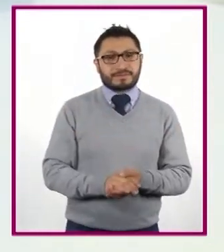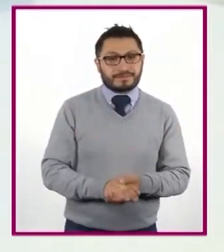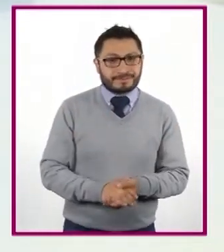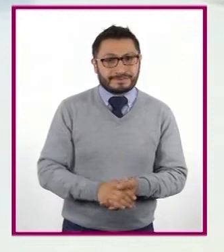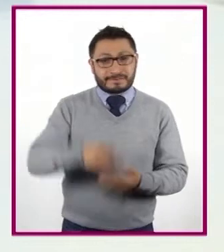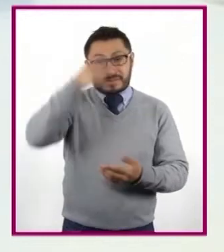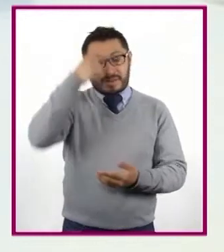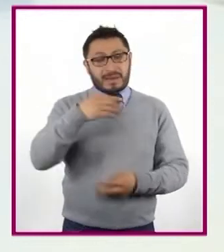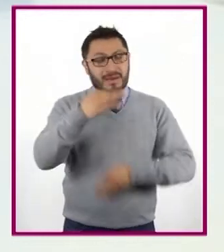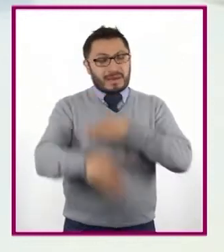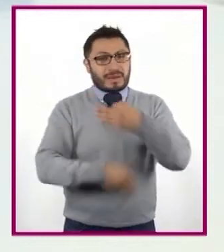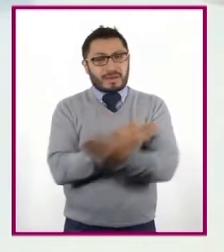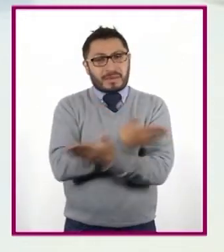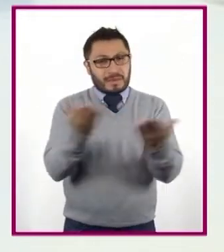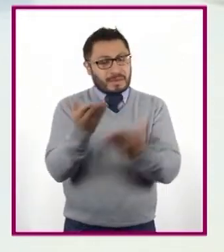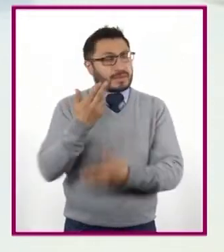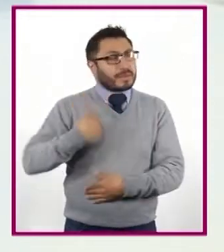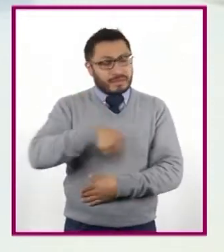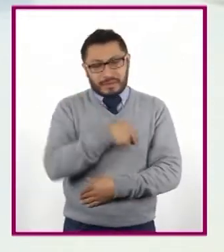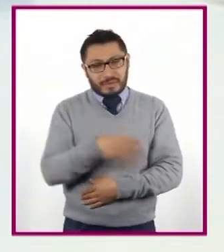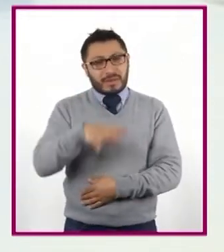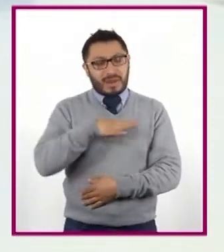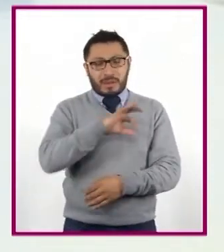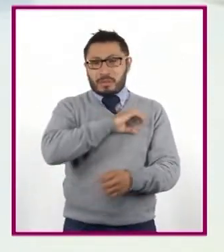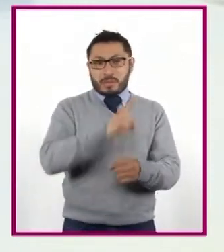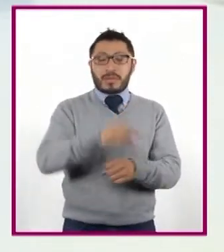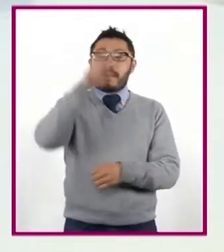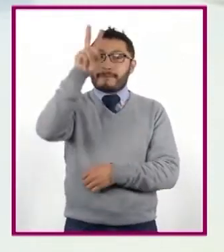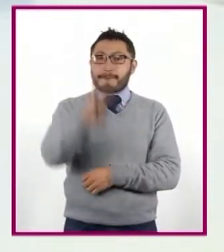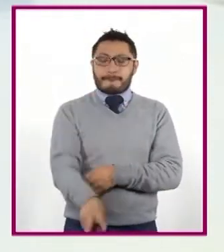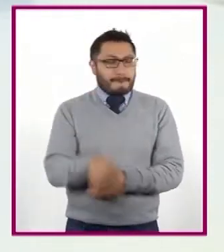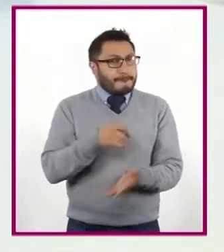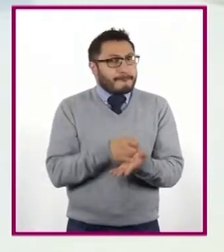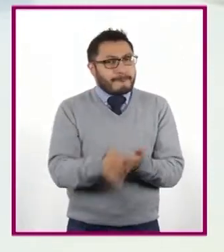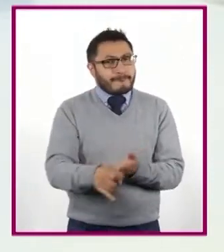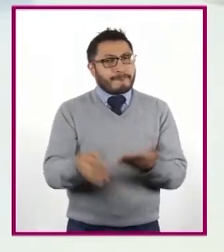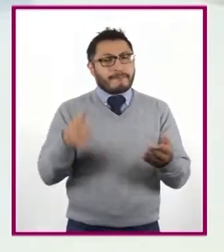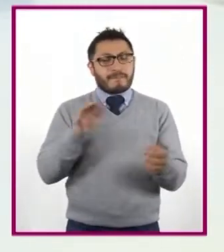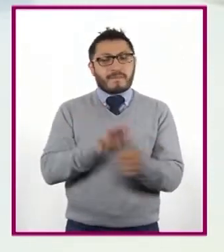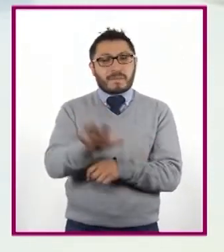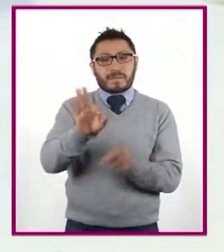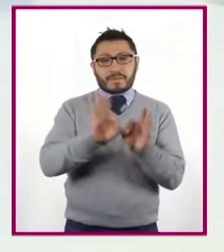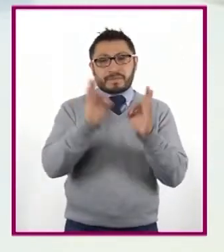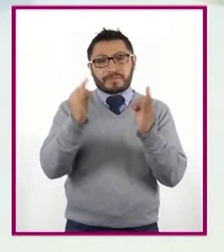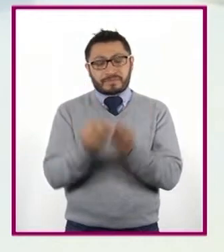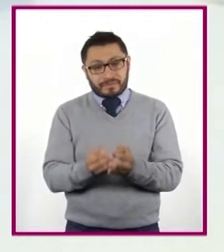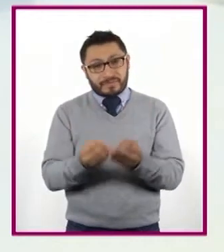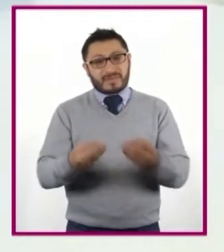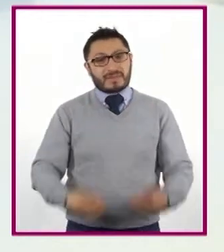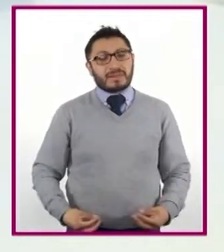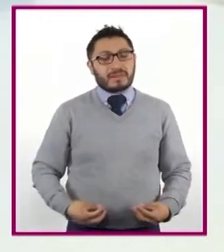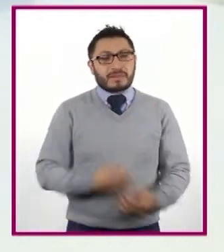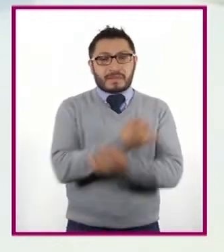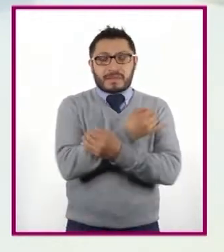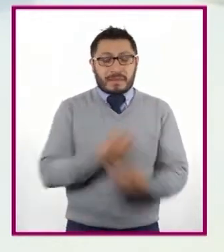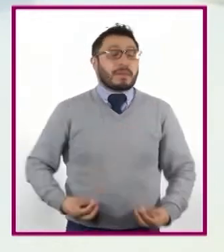todas y todos tengamos la posibilidad real de decidir sobre la manera de conducir